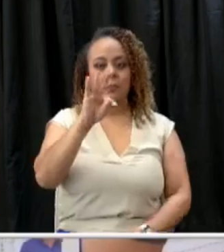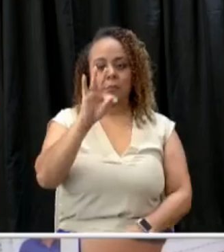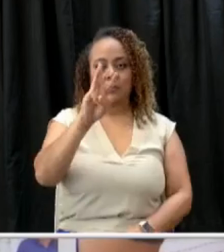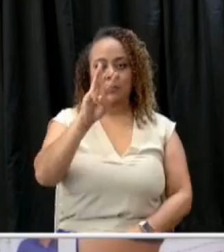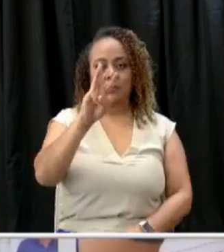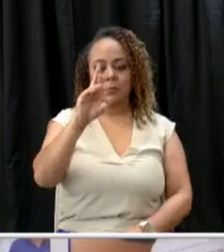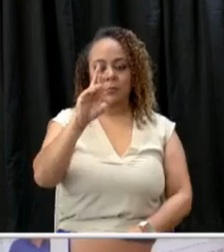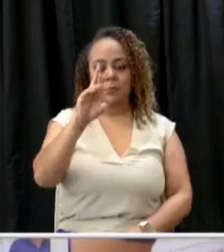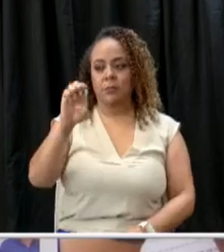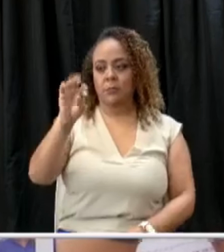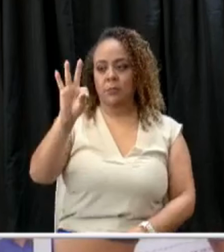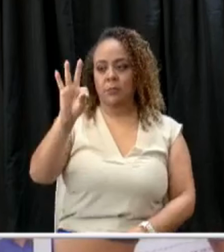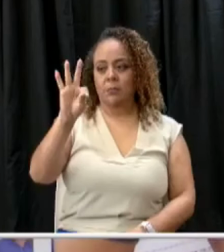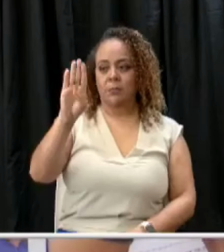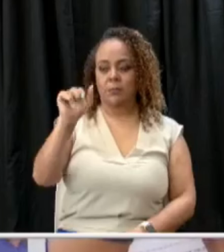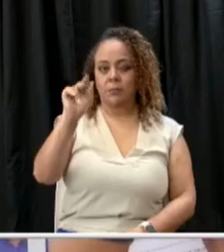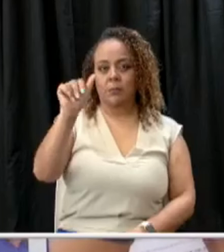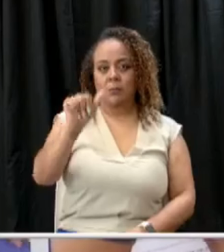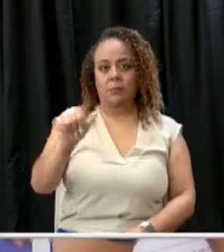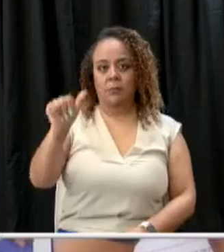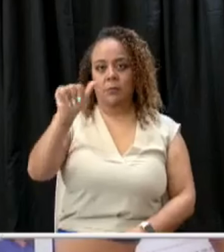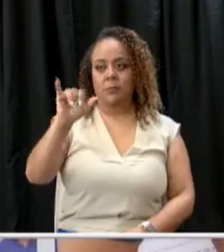es